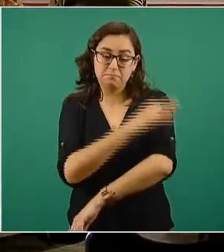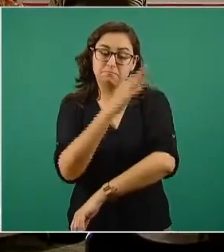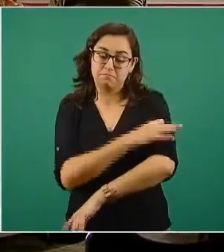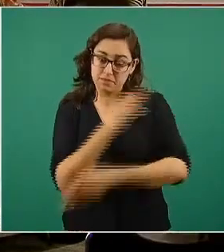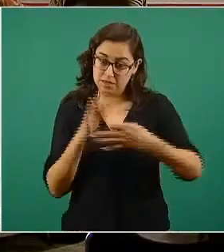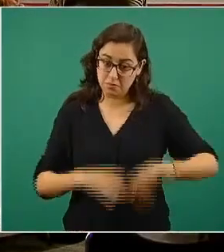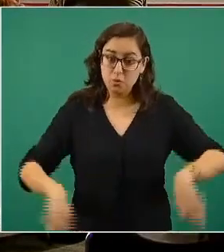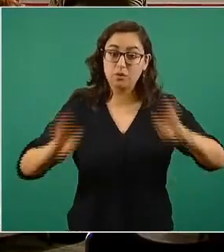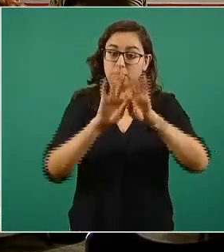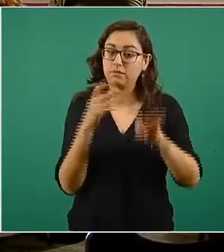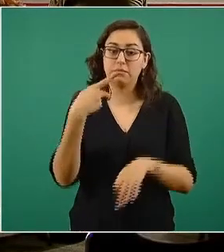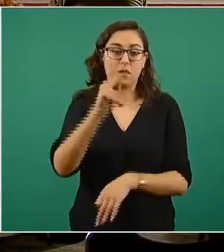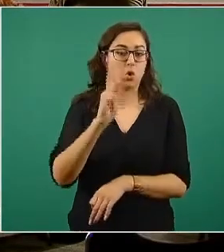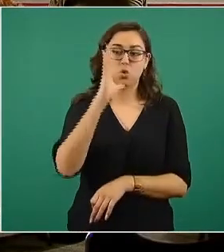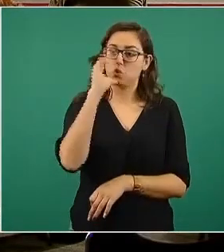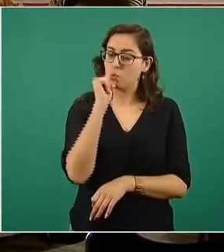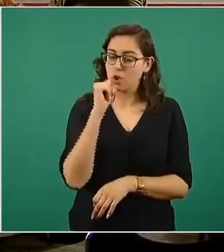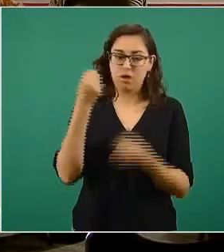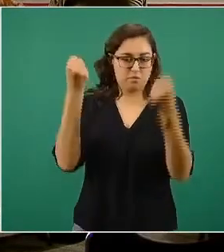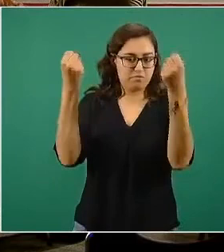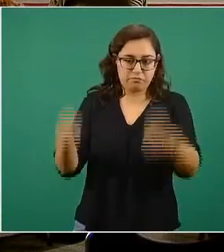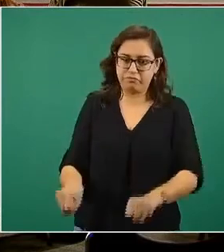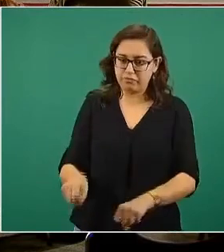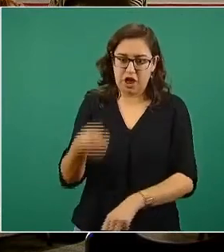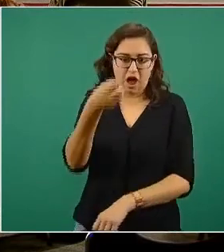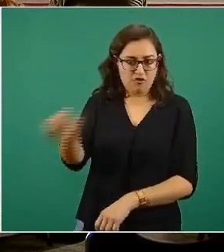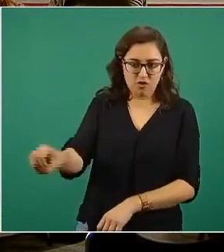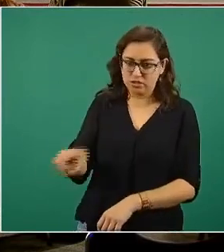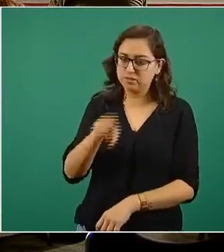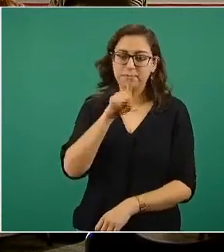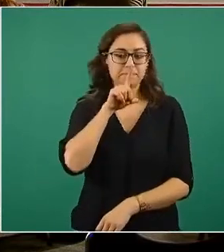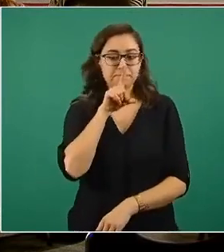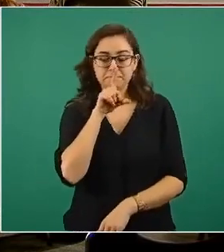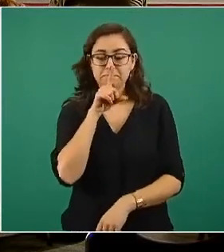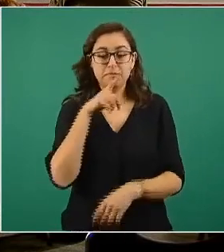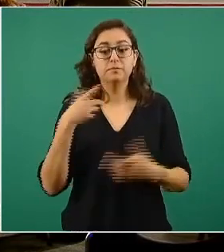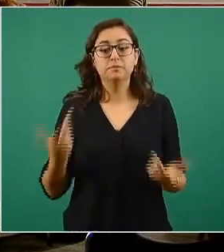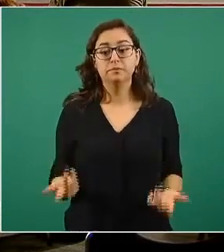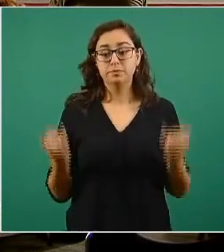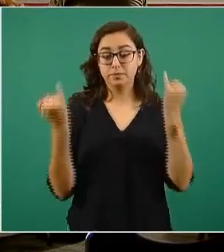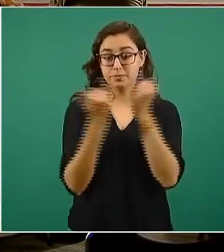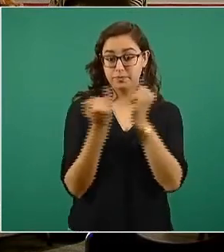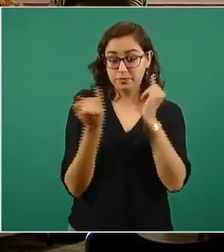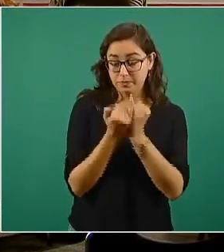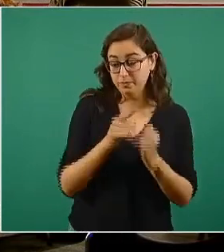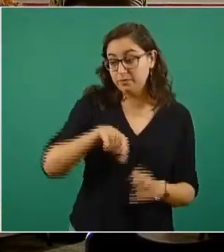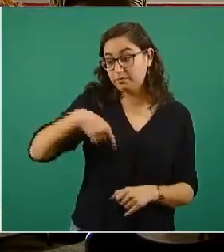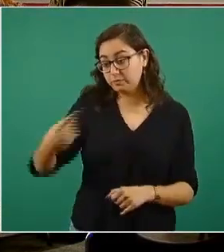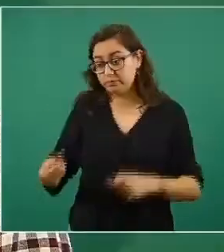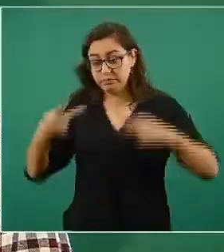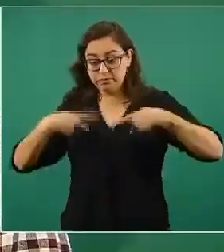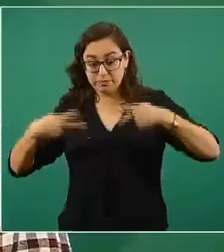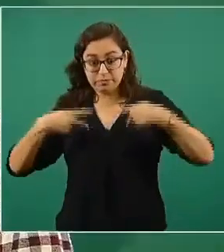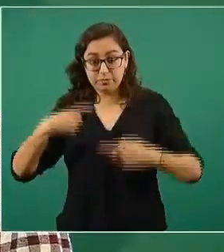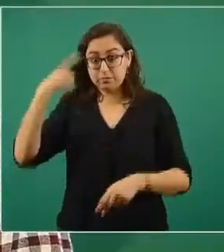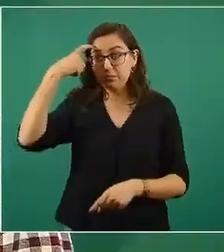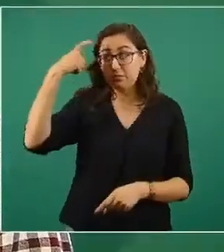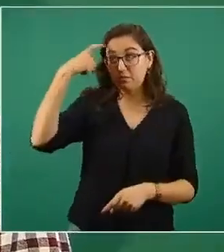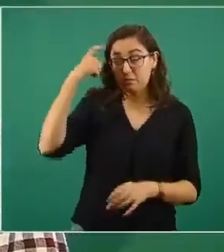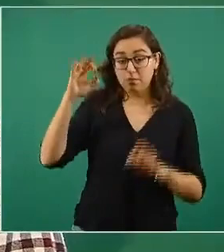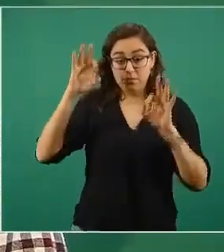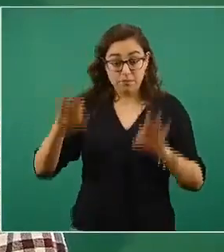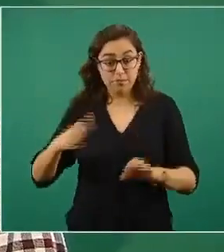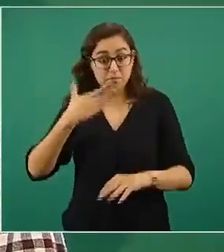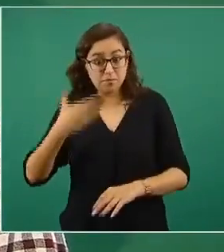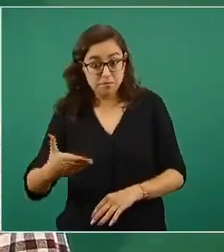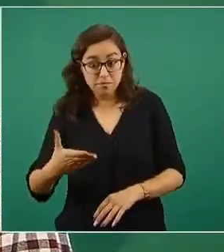vacuna. En términos legales, nadie puede tomar decisiones por otra persona si esa persona es competente en términos de